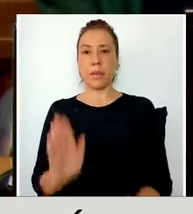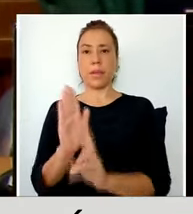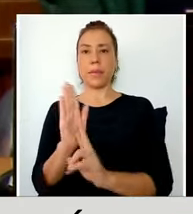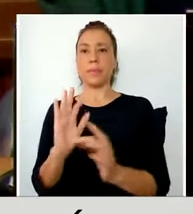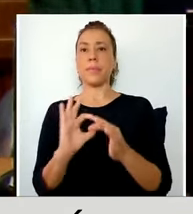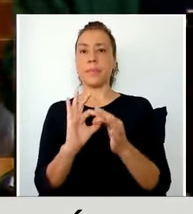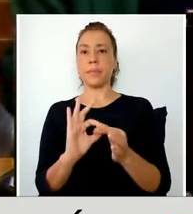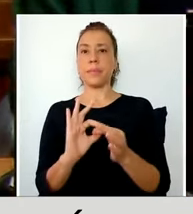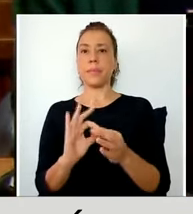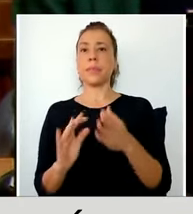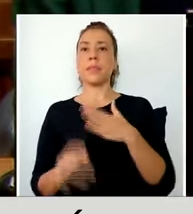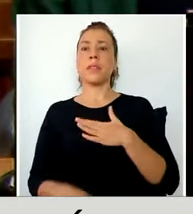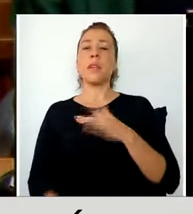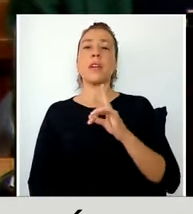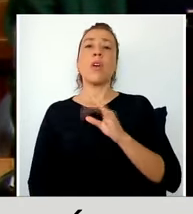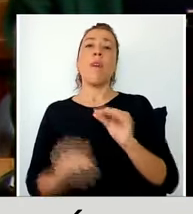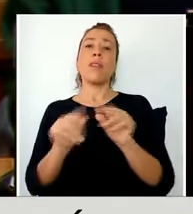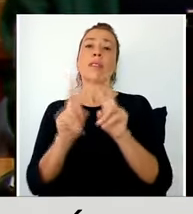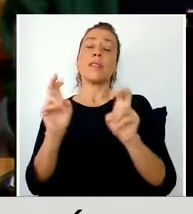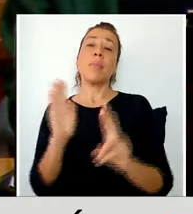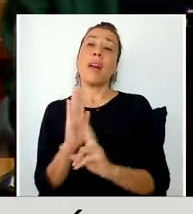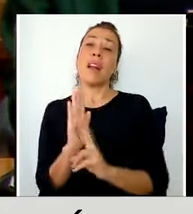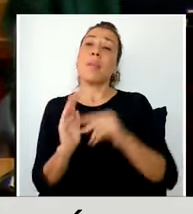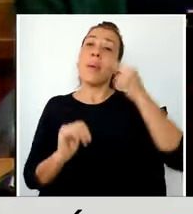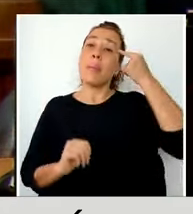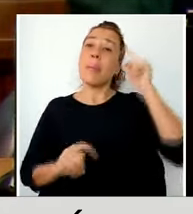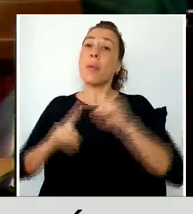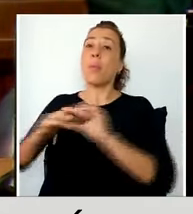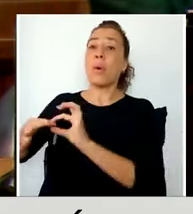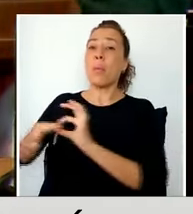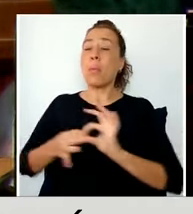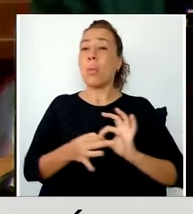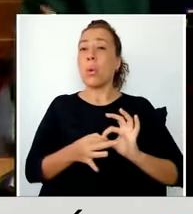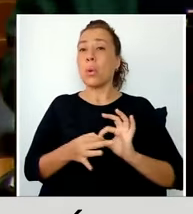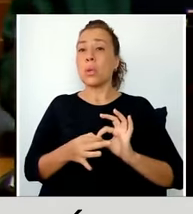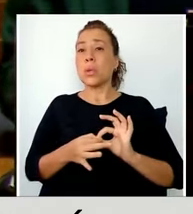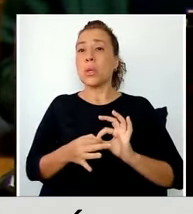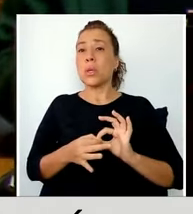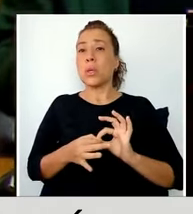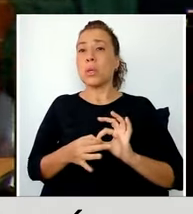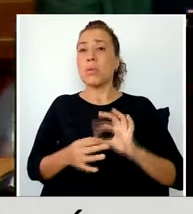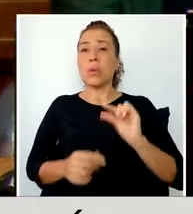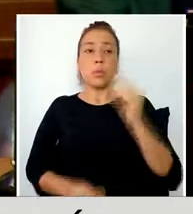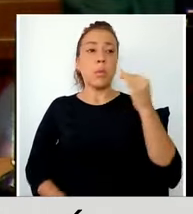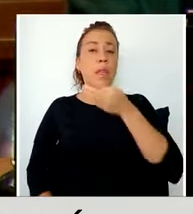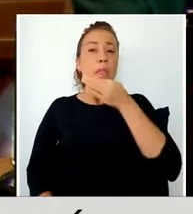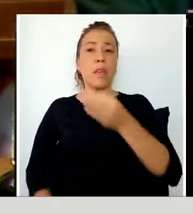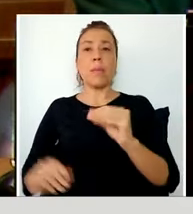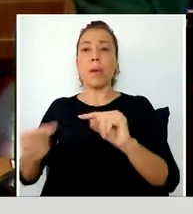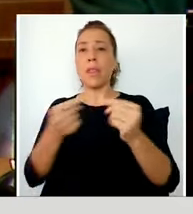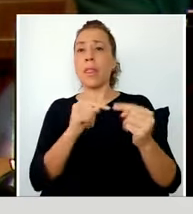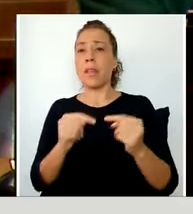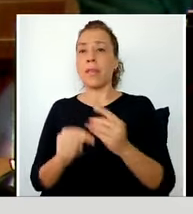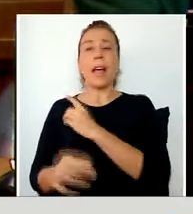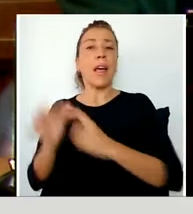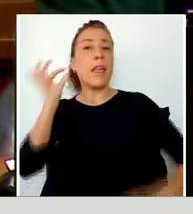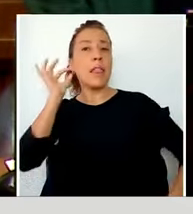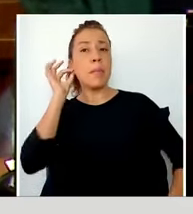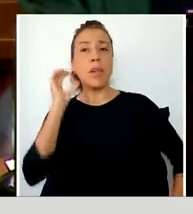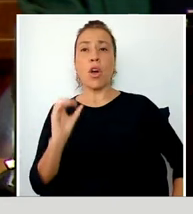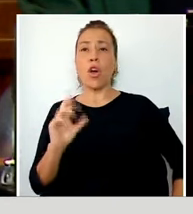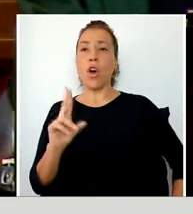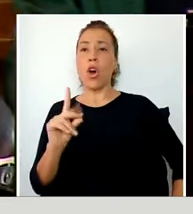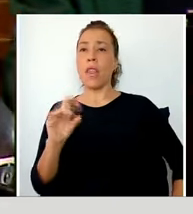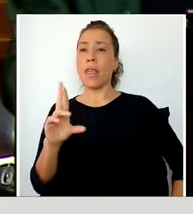no tener que hacer este punto de reglamento pero a raíz de lo que se acaba de decir en el debate por parte de la diputada Cordero por su intermedio